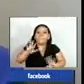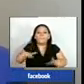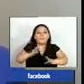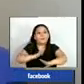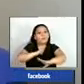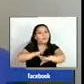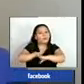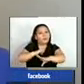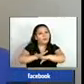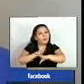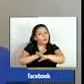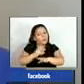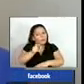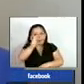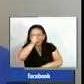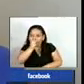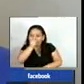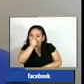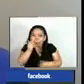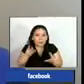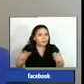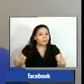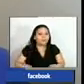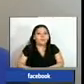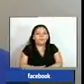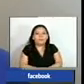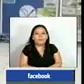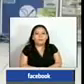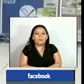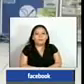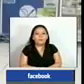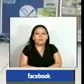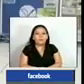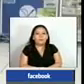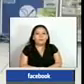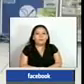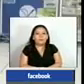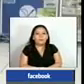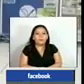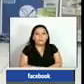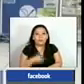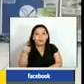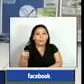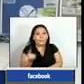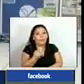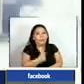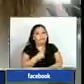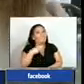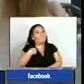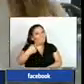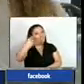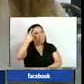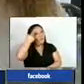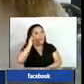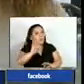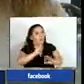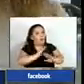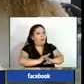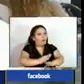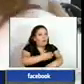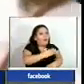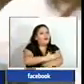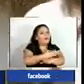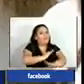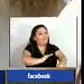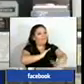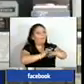síntomas de la gripe. Los detalles a continuación. Las personas toman sus precauciones ante el